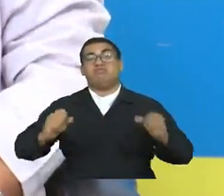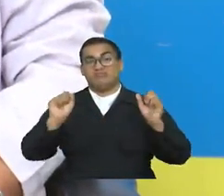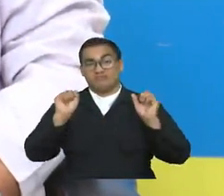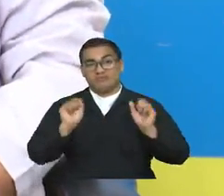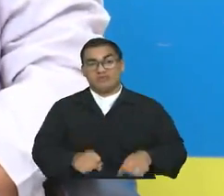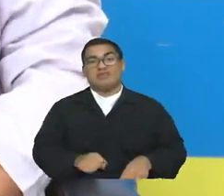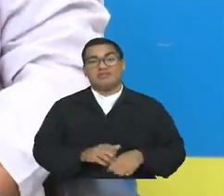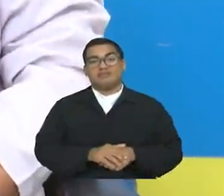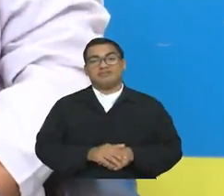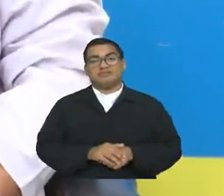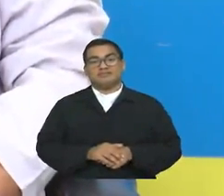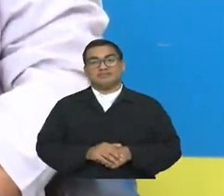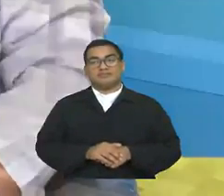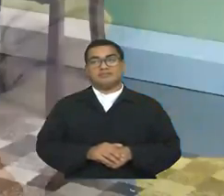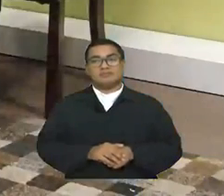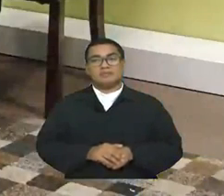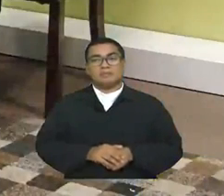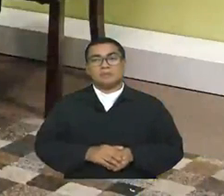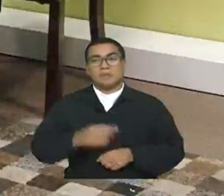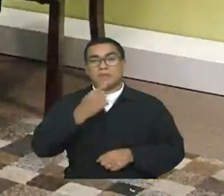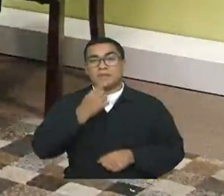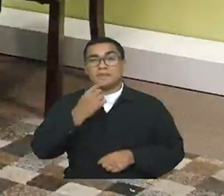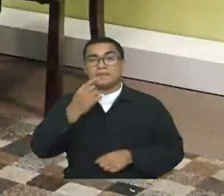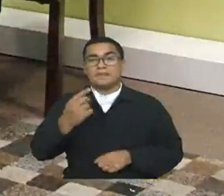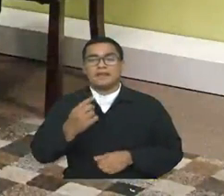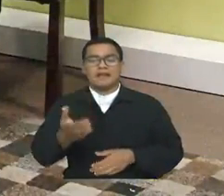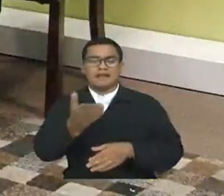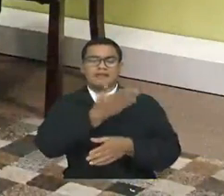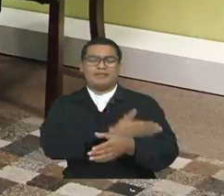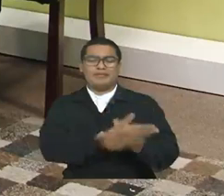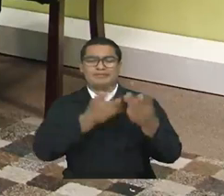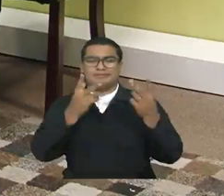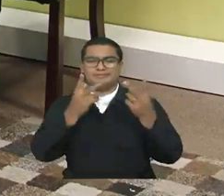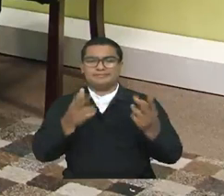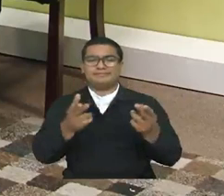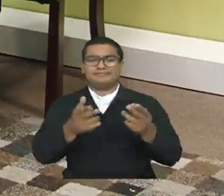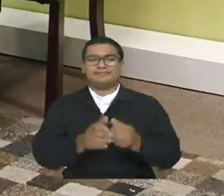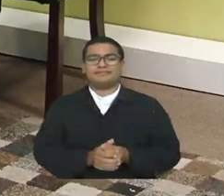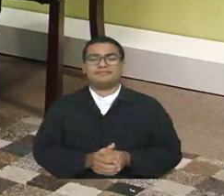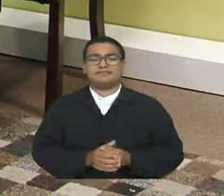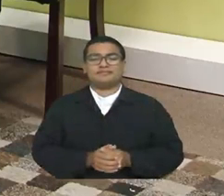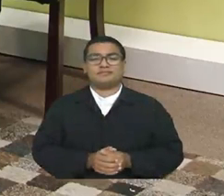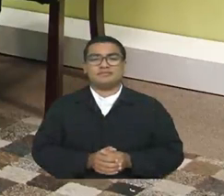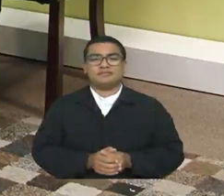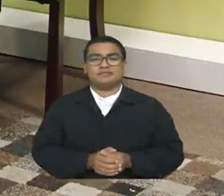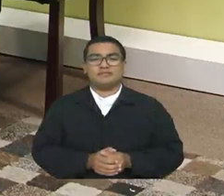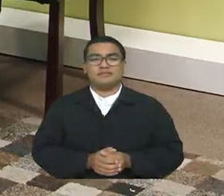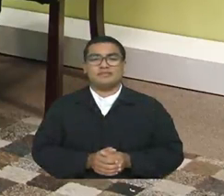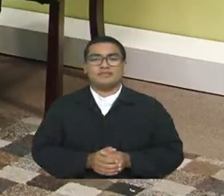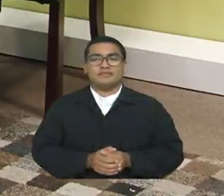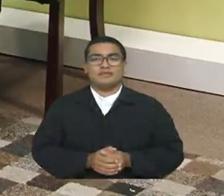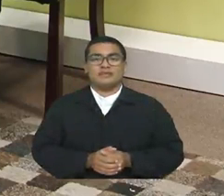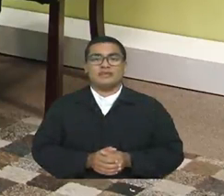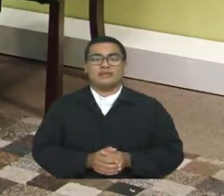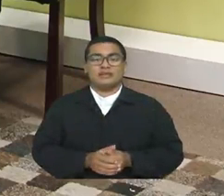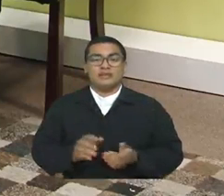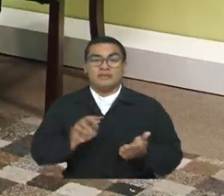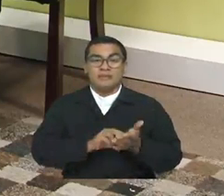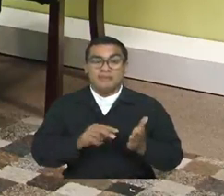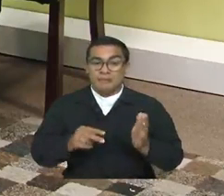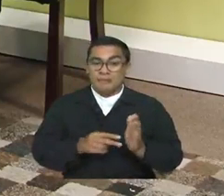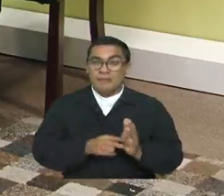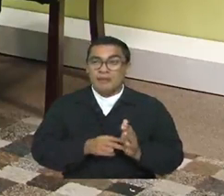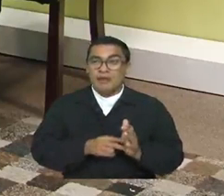decía cuando estábamos platicando de este tema, cuando estaba en la pausa, es que la alimentación complementa incluso el ejercicio, es